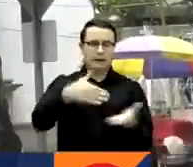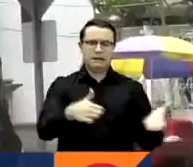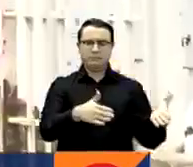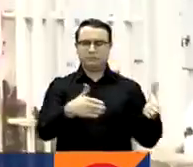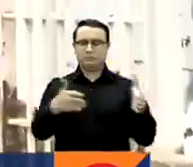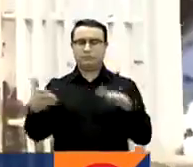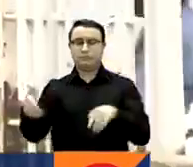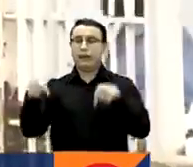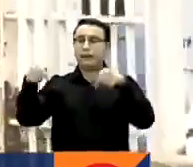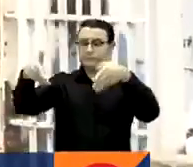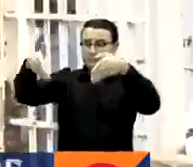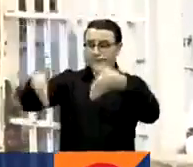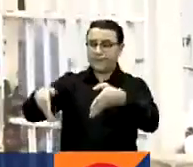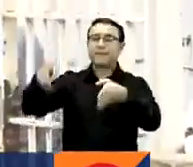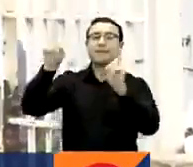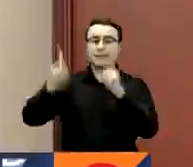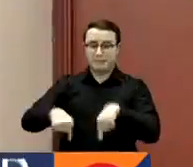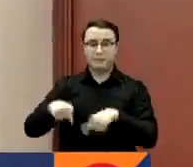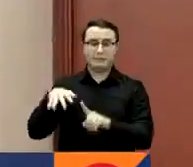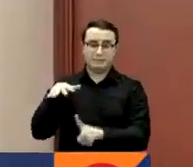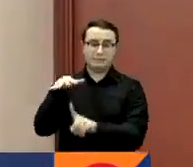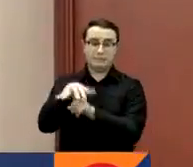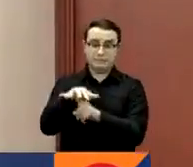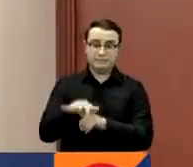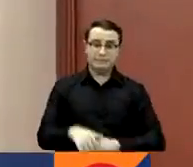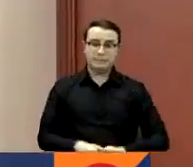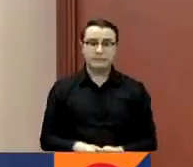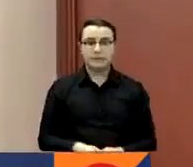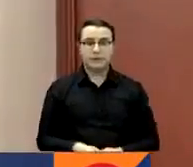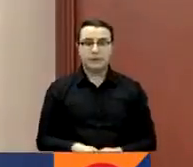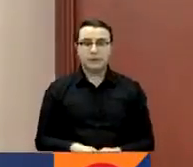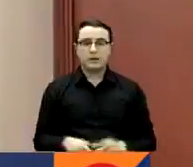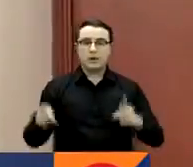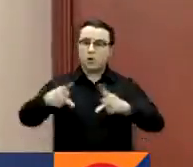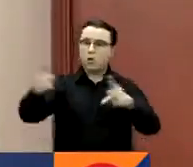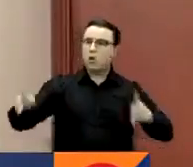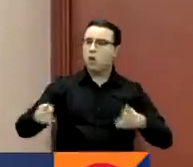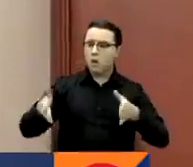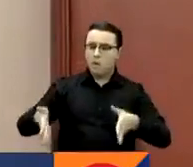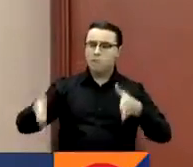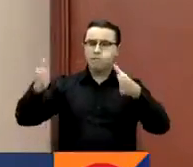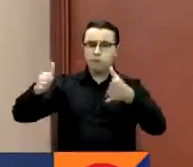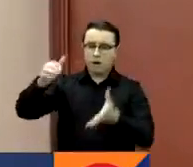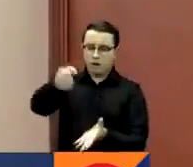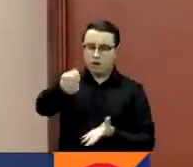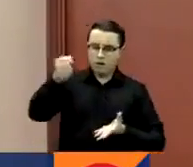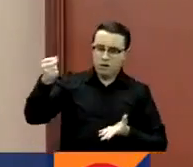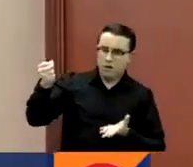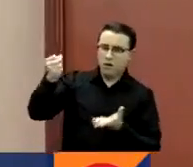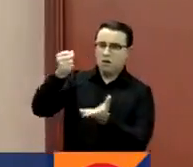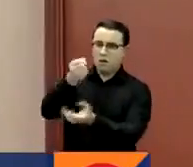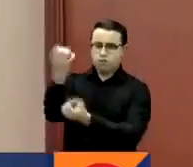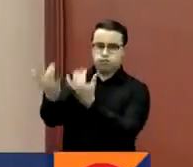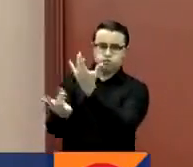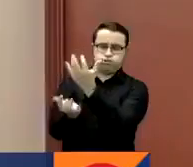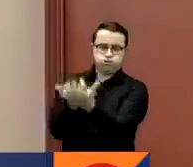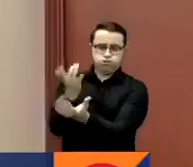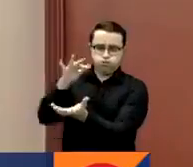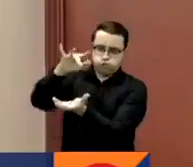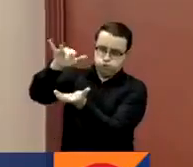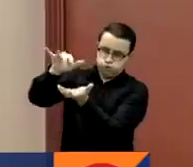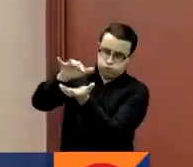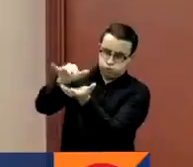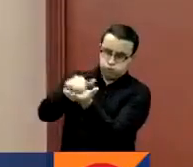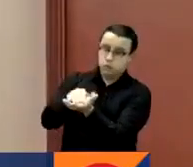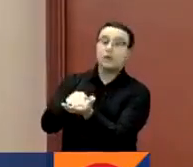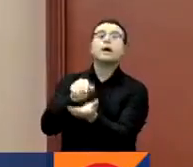los cementerios. Los parques cementerios, donde tenemos los hornos crematorios en todo el departamento de Santander,